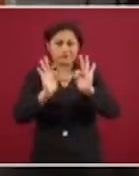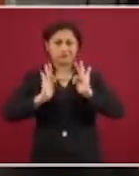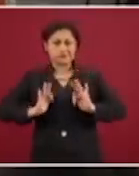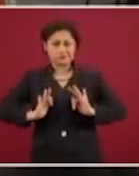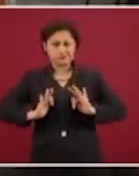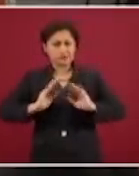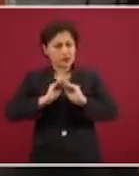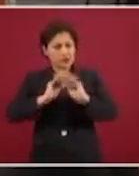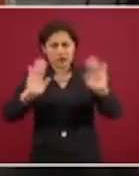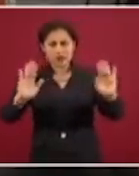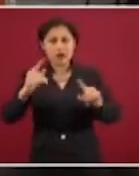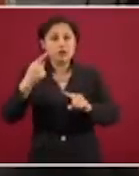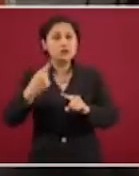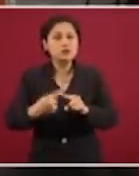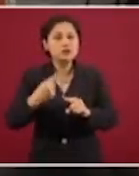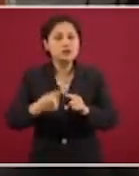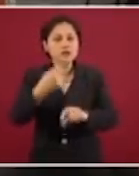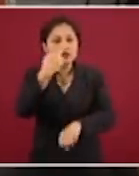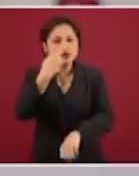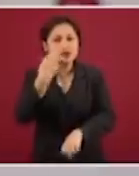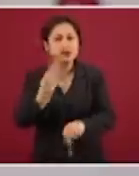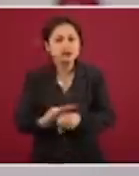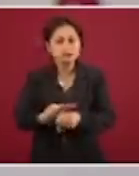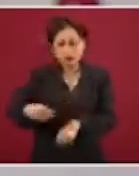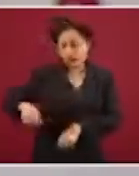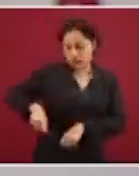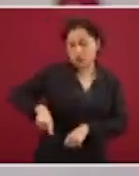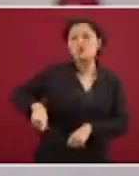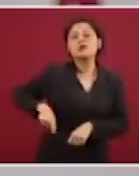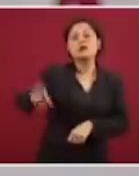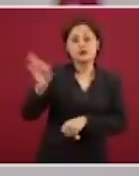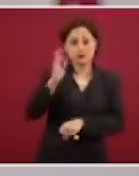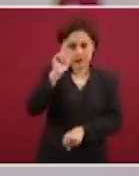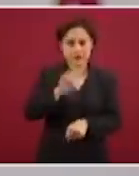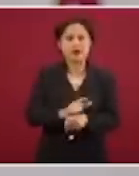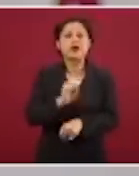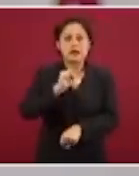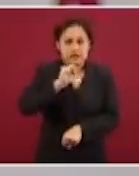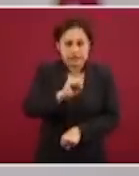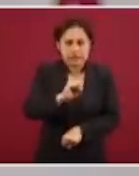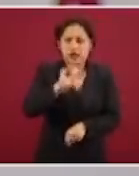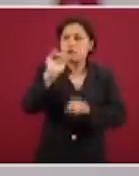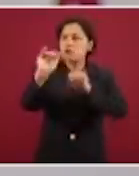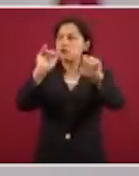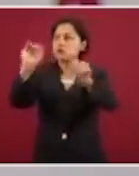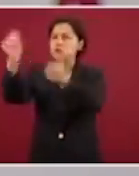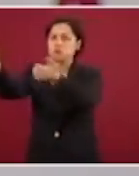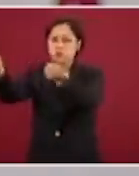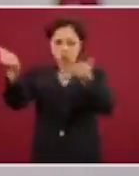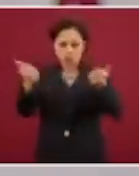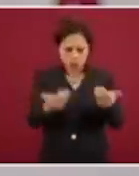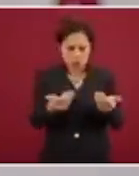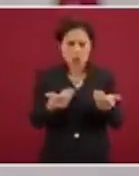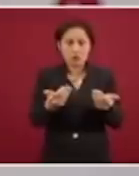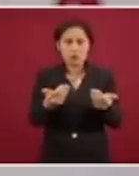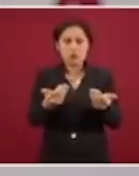sentido. Las responsabilidades del gobierno federal son procurar los insumos que hemos venido procurando. Pero el